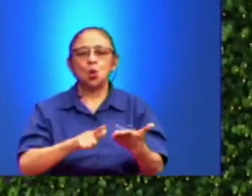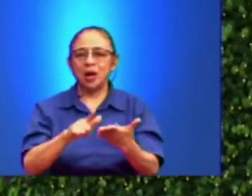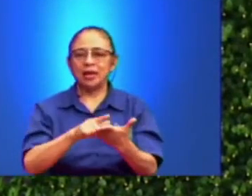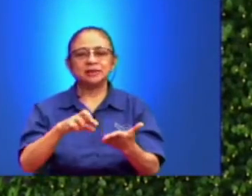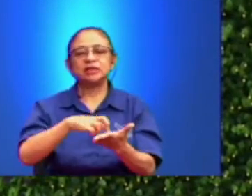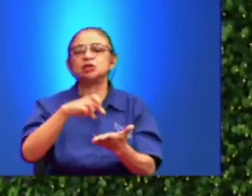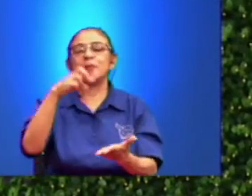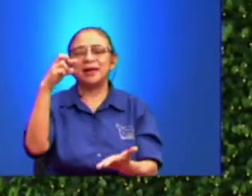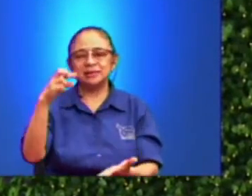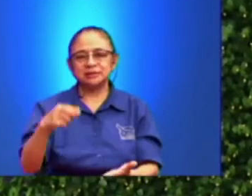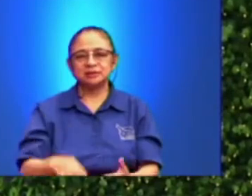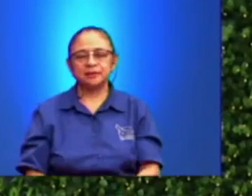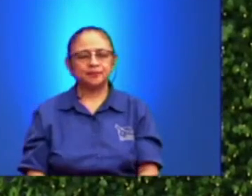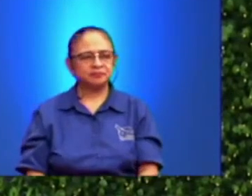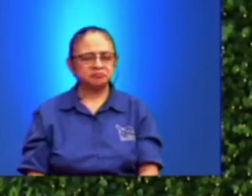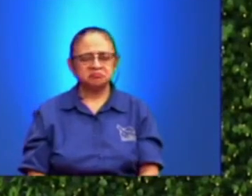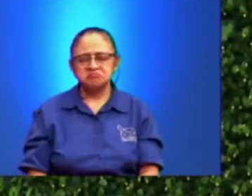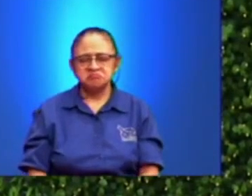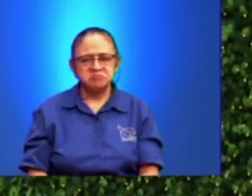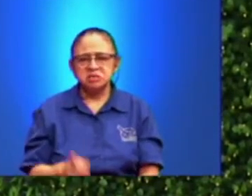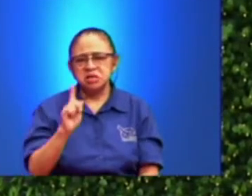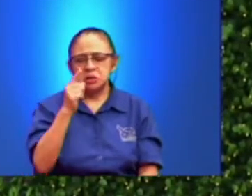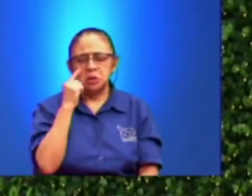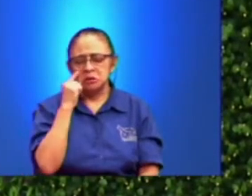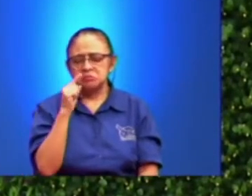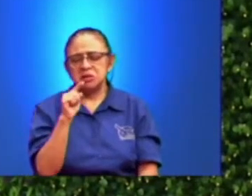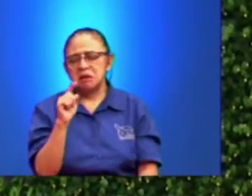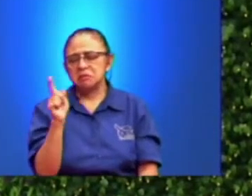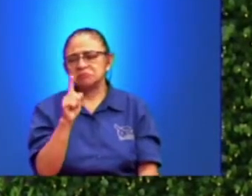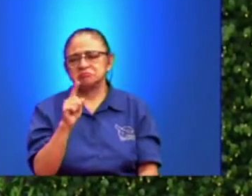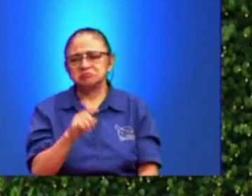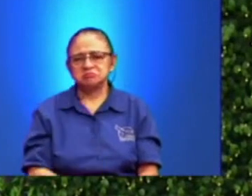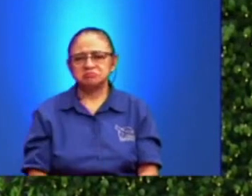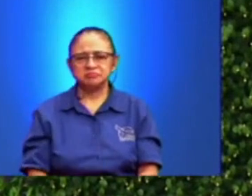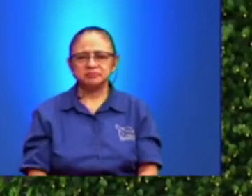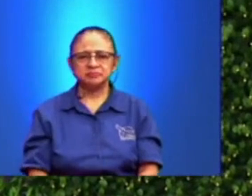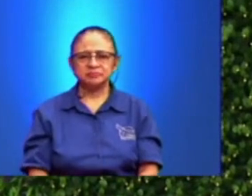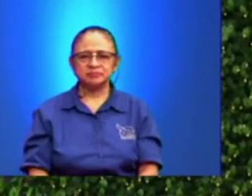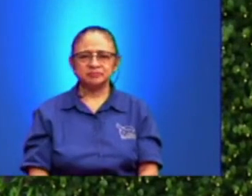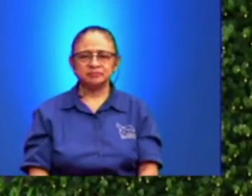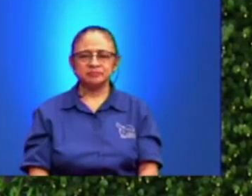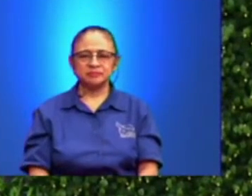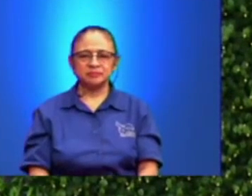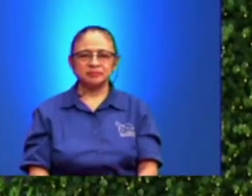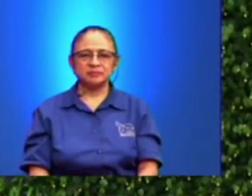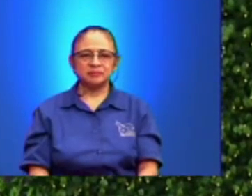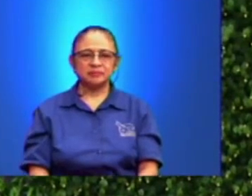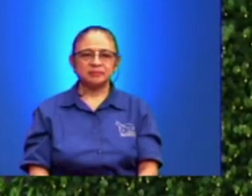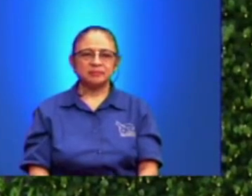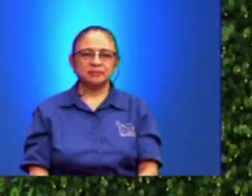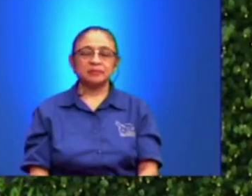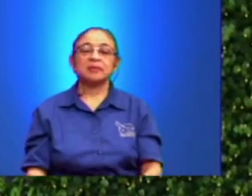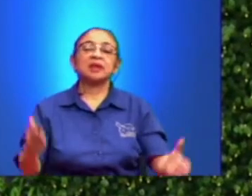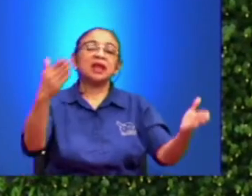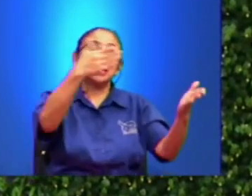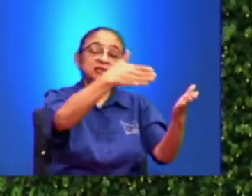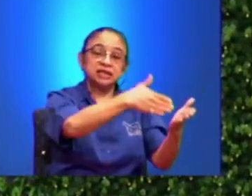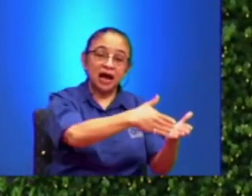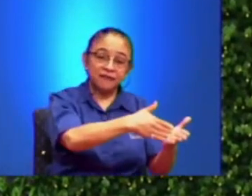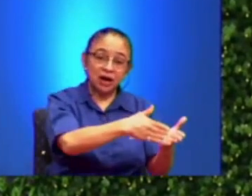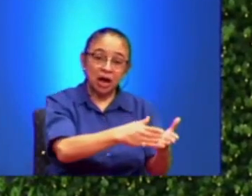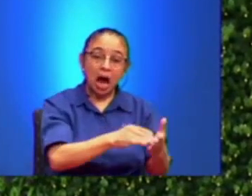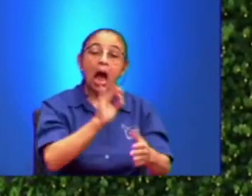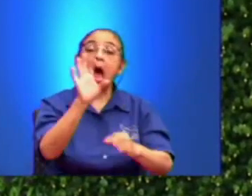la gente algunas veces no les hacían caso ni nada y entonces dice que llegaban a